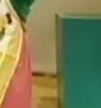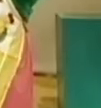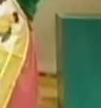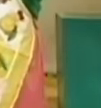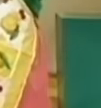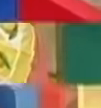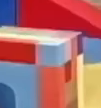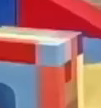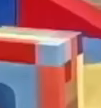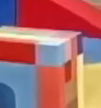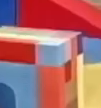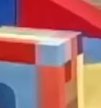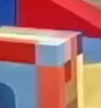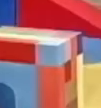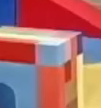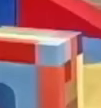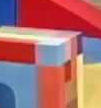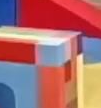¡Uy!